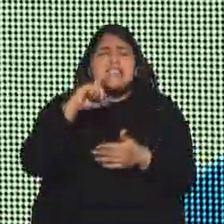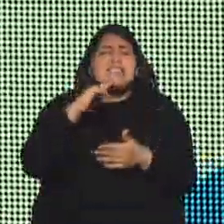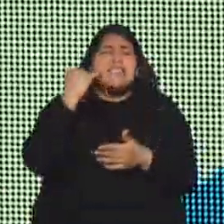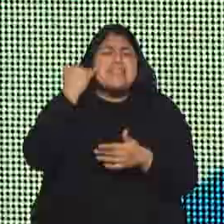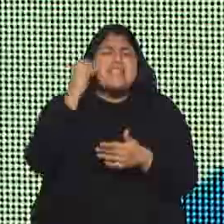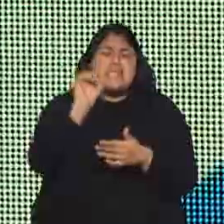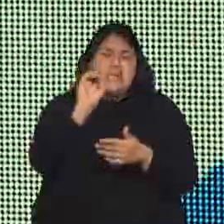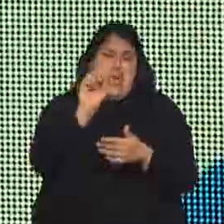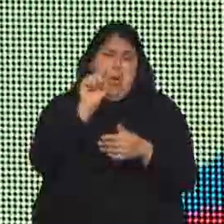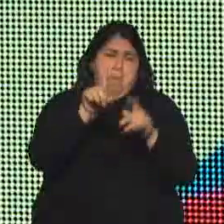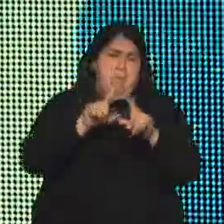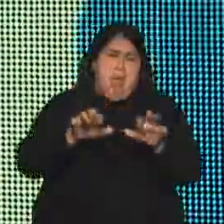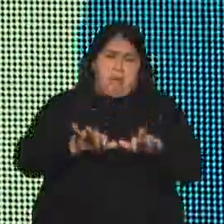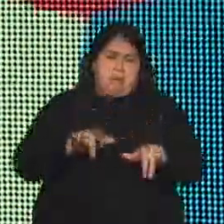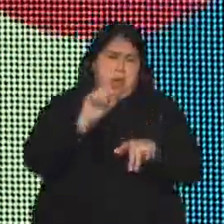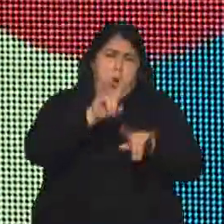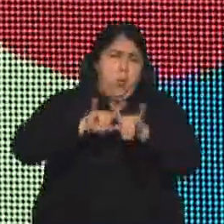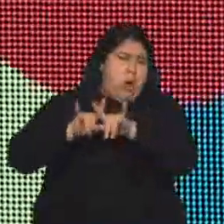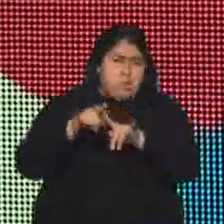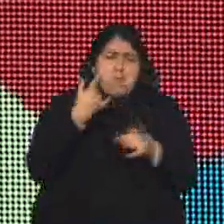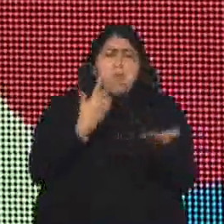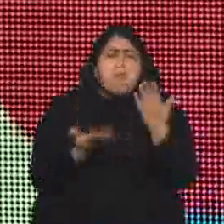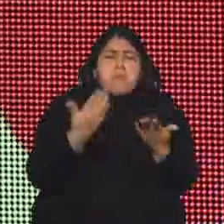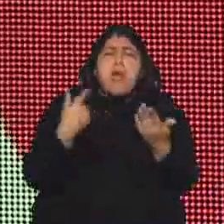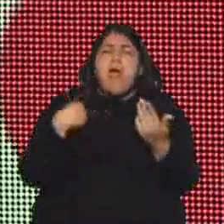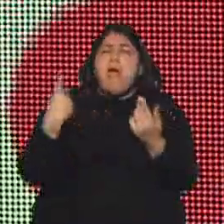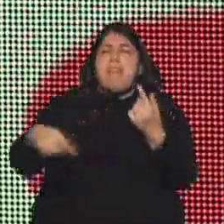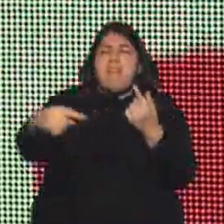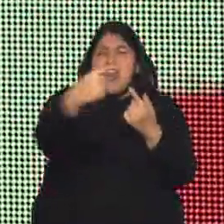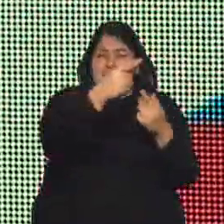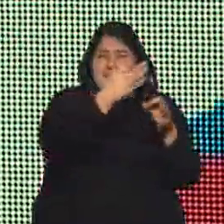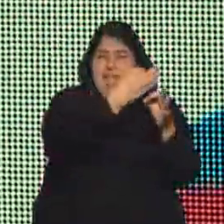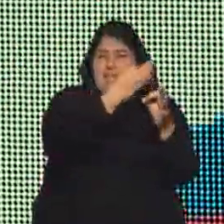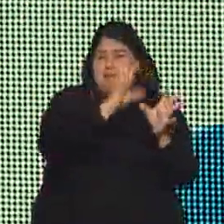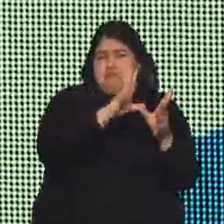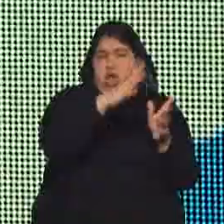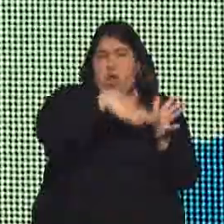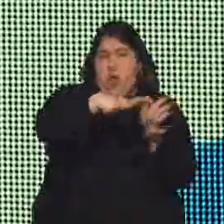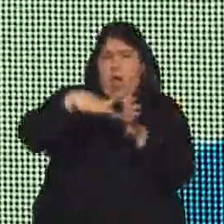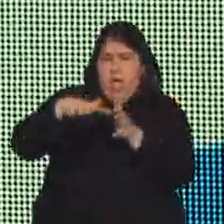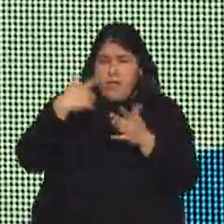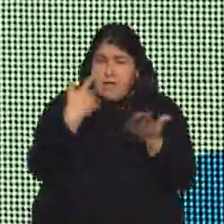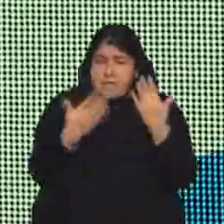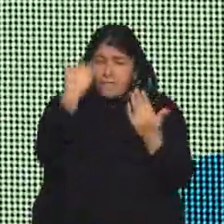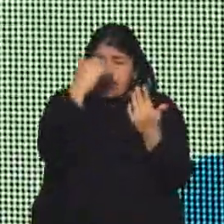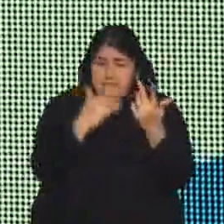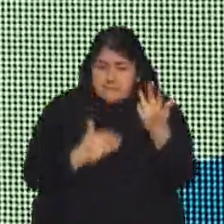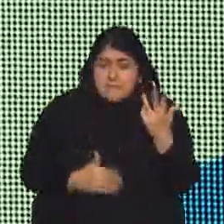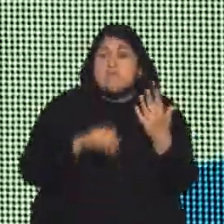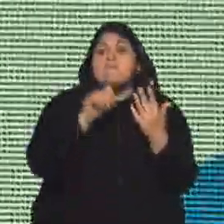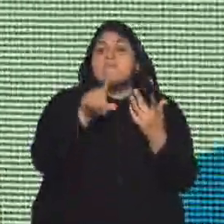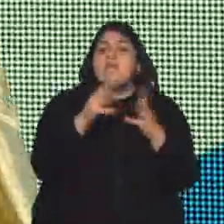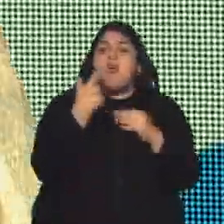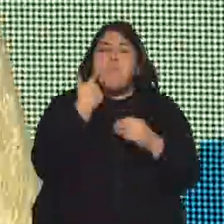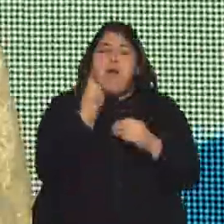los diferentes precios en los distintos locales. Entonces, muchas veces, digo, le ponen la trampa esta de,